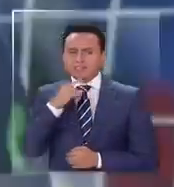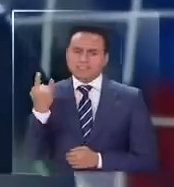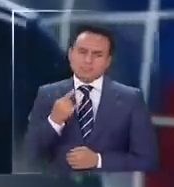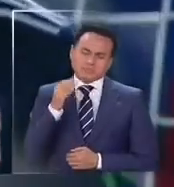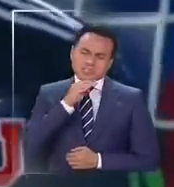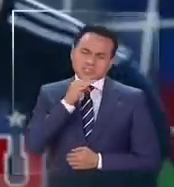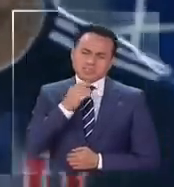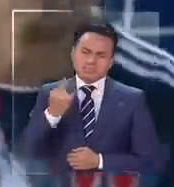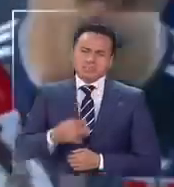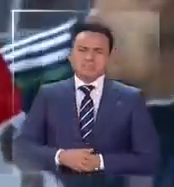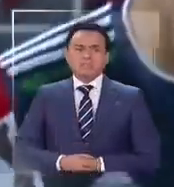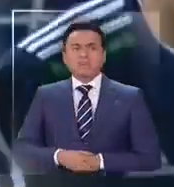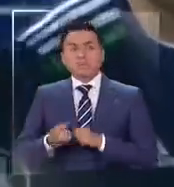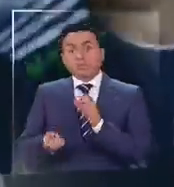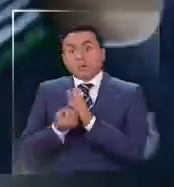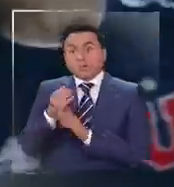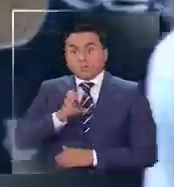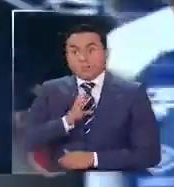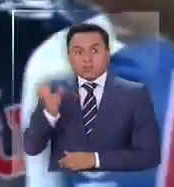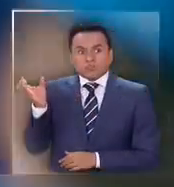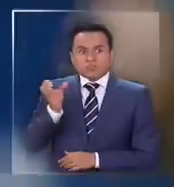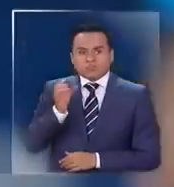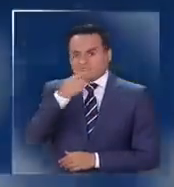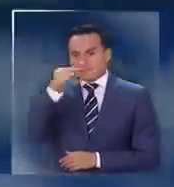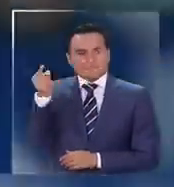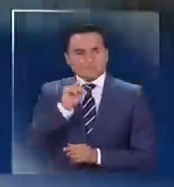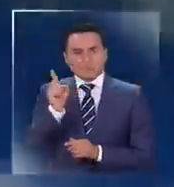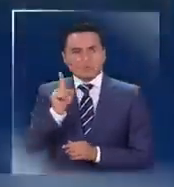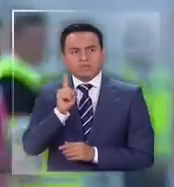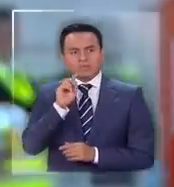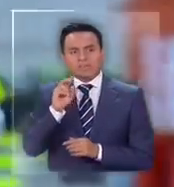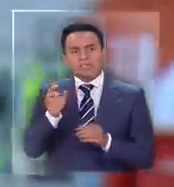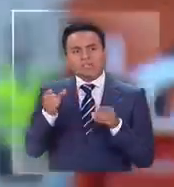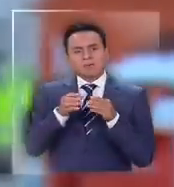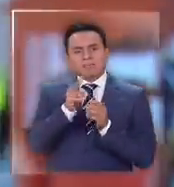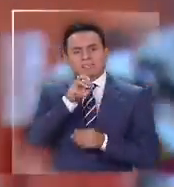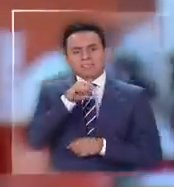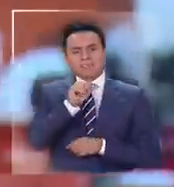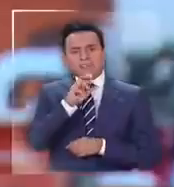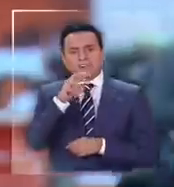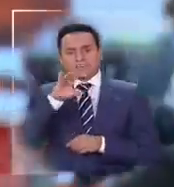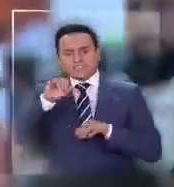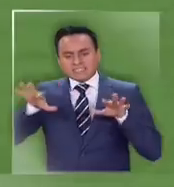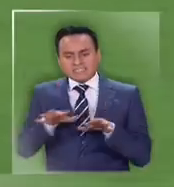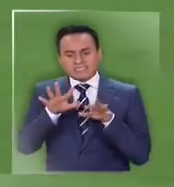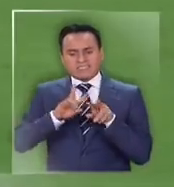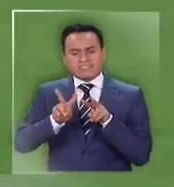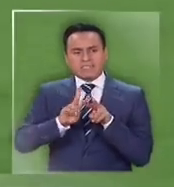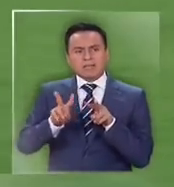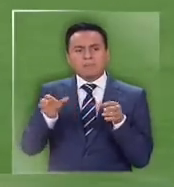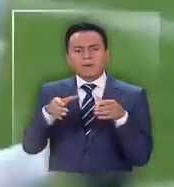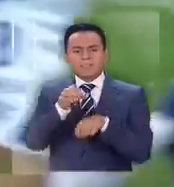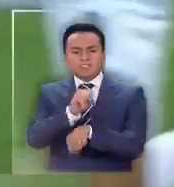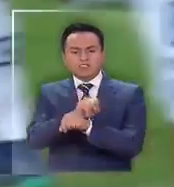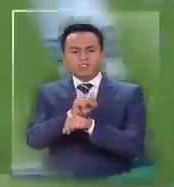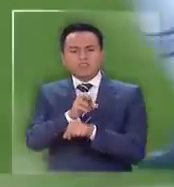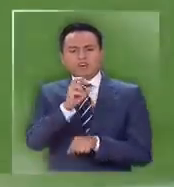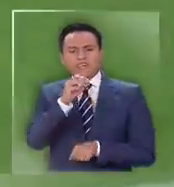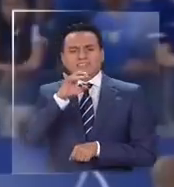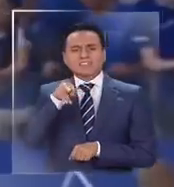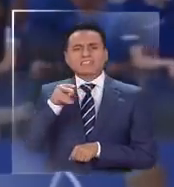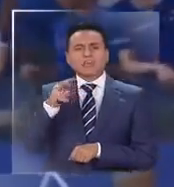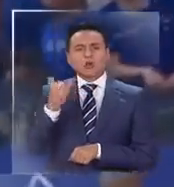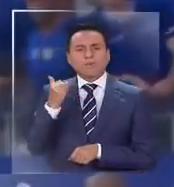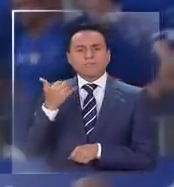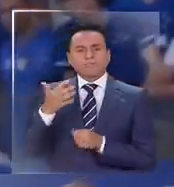urgente. Ese nuevo técnico no llegará esta semana, por lo que la dupla Valencia y Enríquez tratarán de sacar adelante el partido frente a Racing este jueves